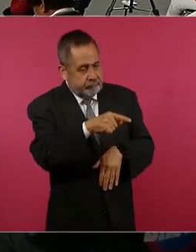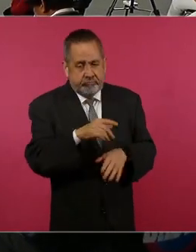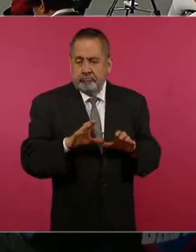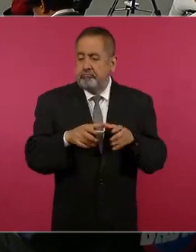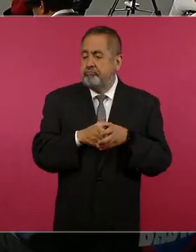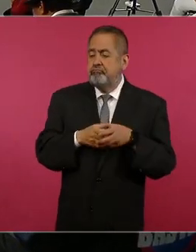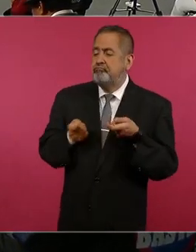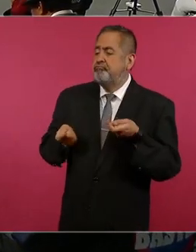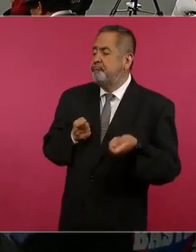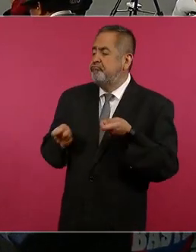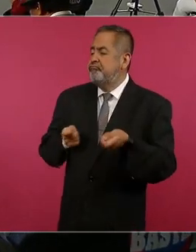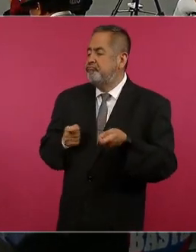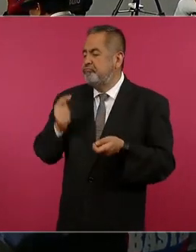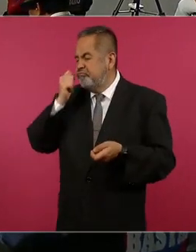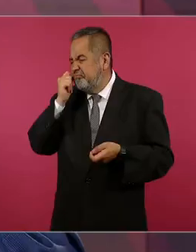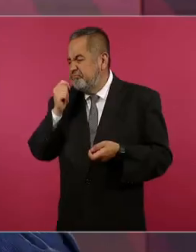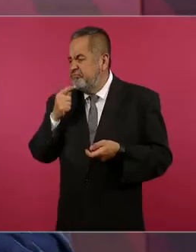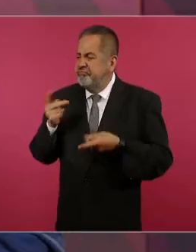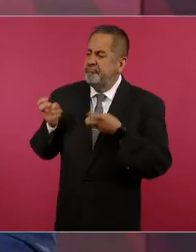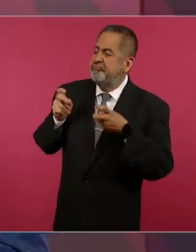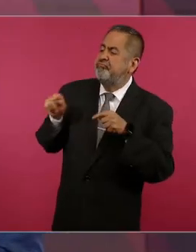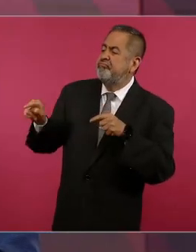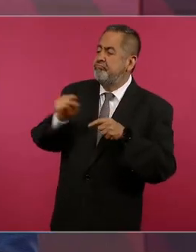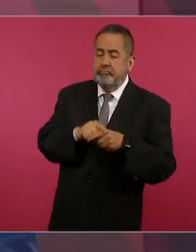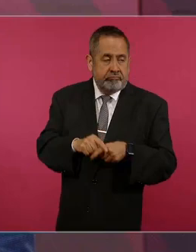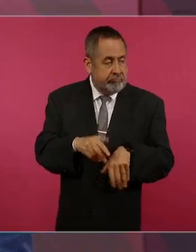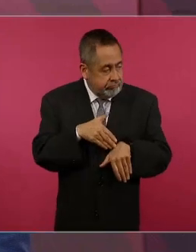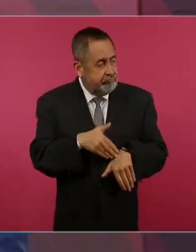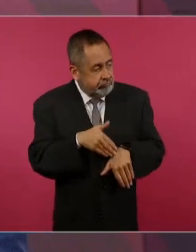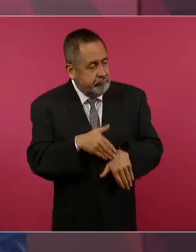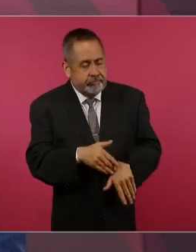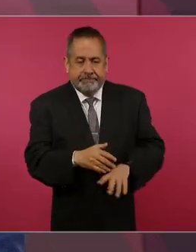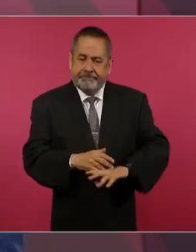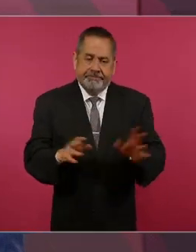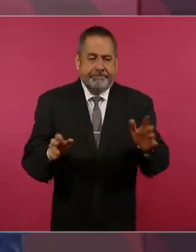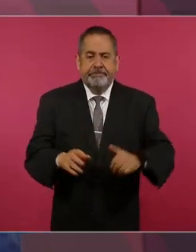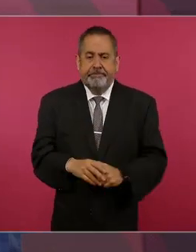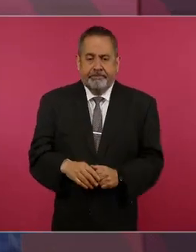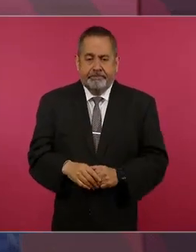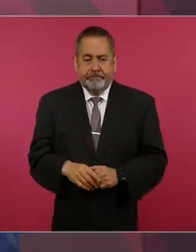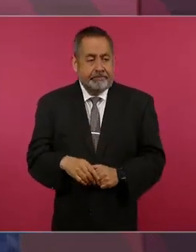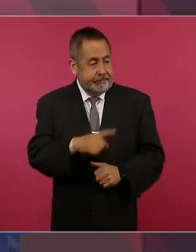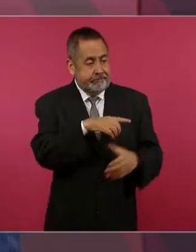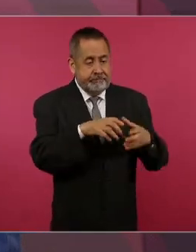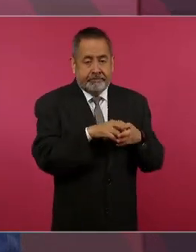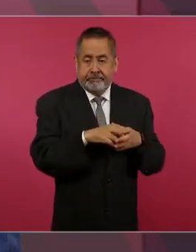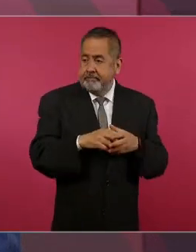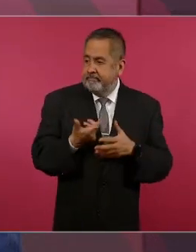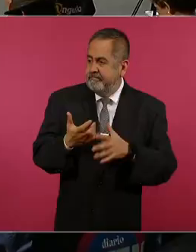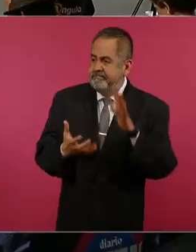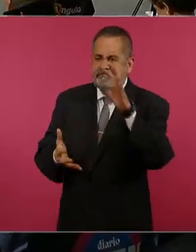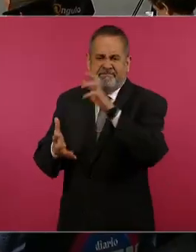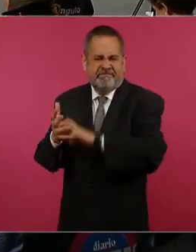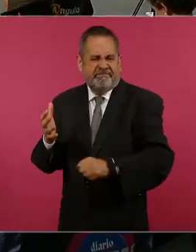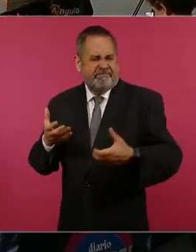malhechores que se dedicaban a saquear, a robar.